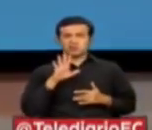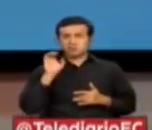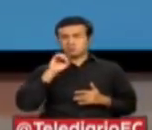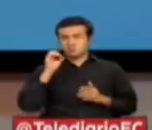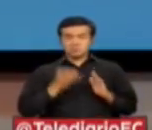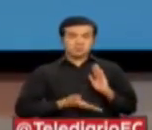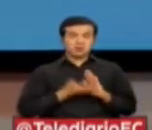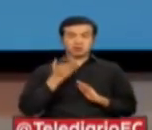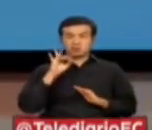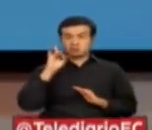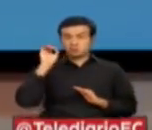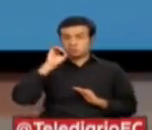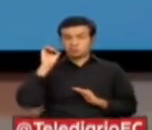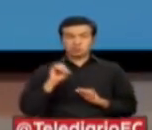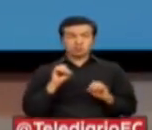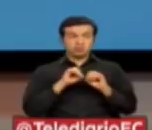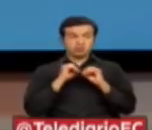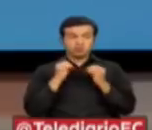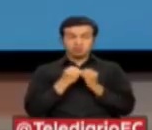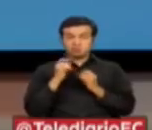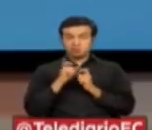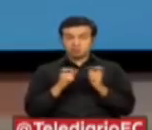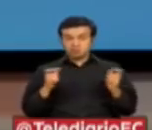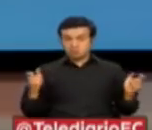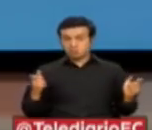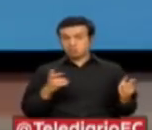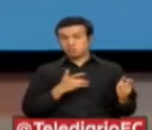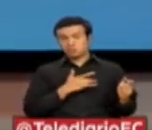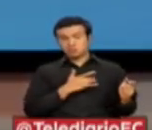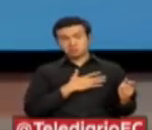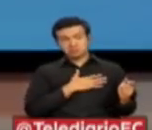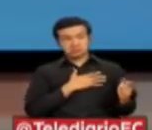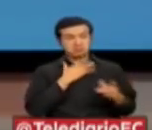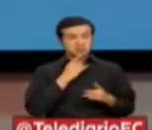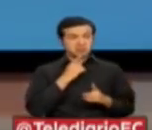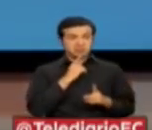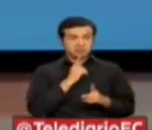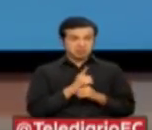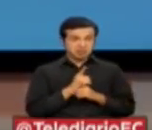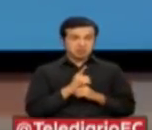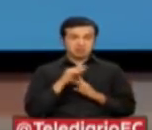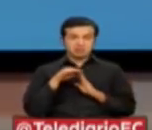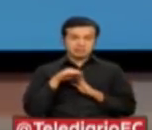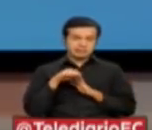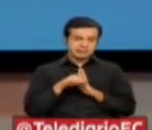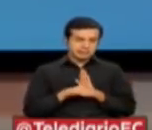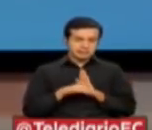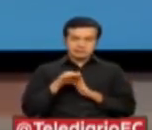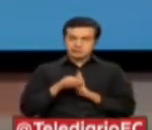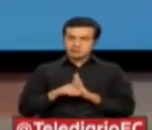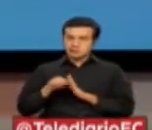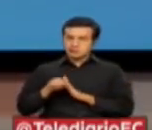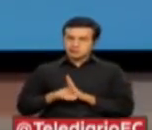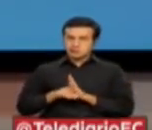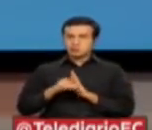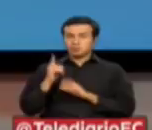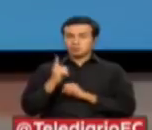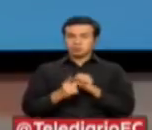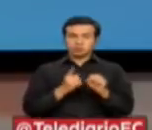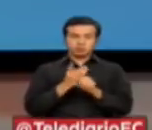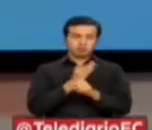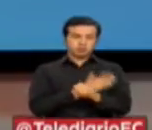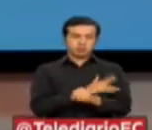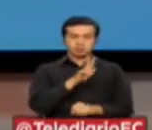84% y que las organizaciones con las que la ciudadanía manifestaba simpatía hayan tenido también un decrecimiento en la mención. Hace un año